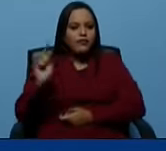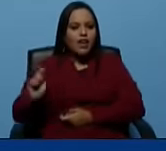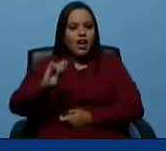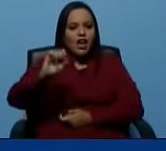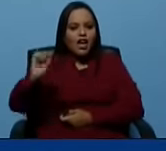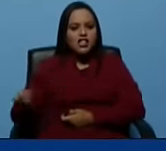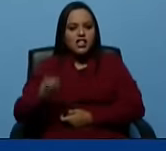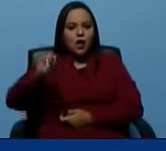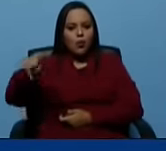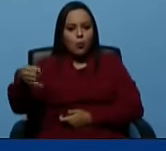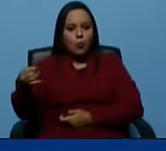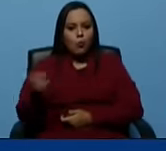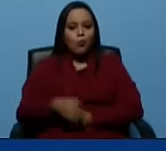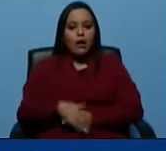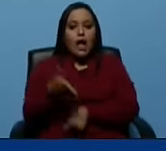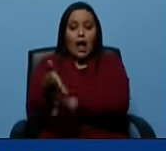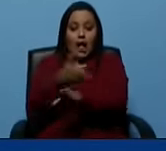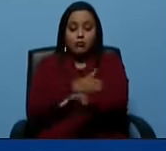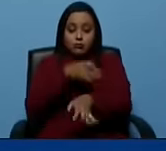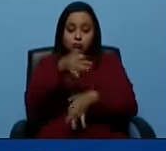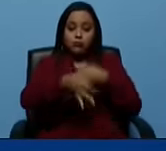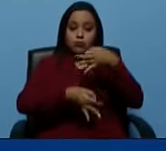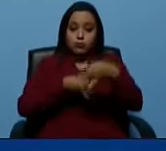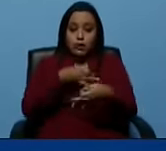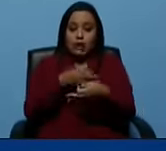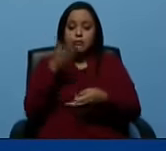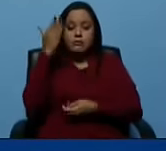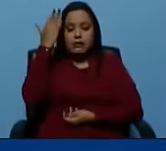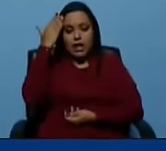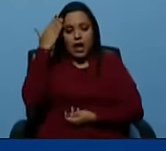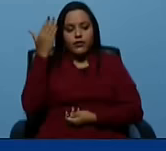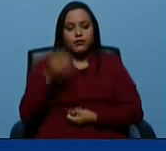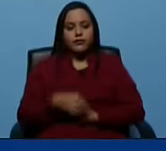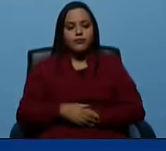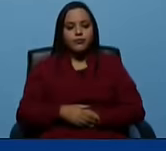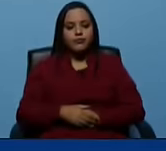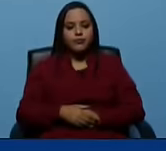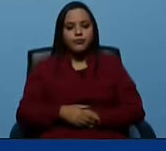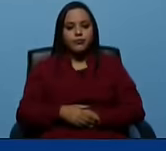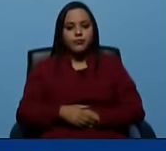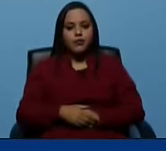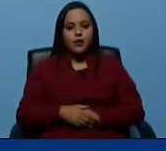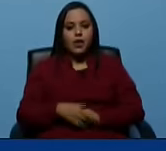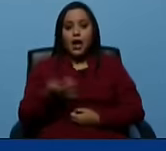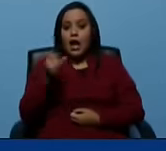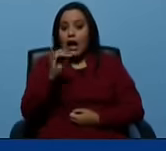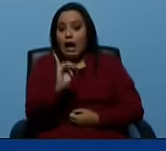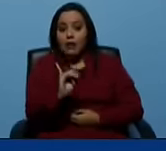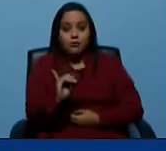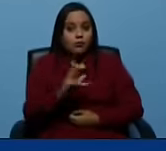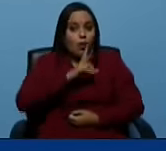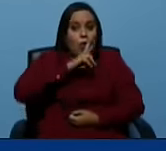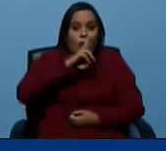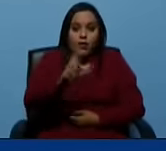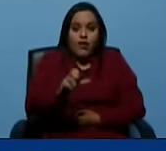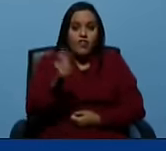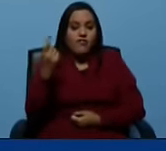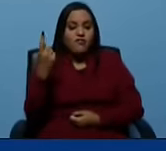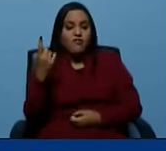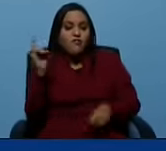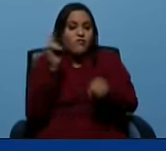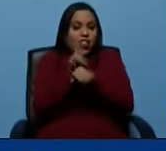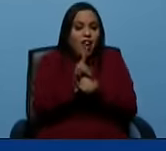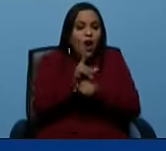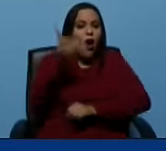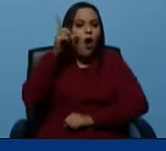Como es público y notorio, saben que es escandalosa la ausencia del señor Edmundo